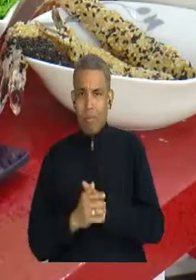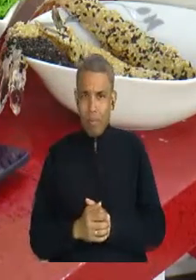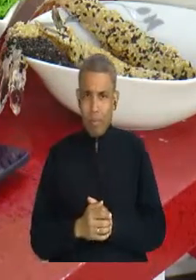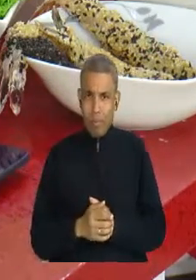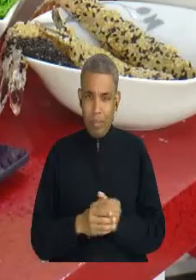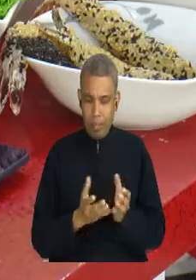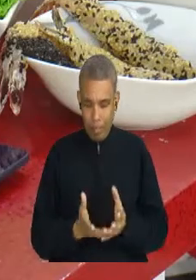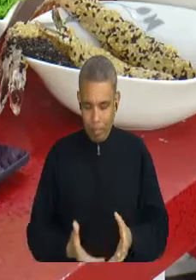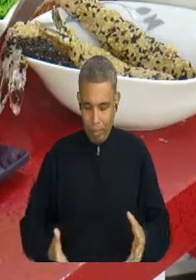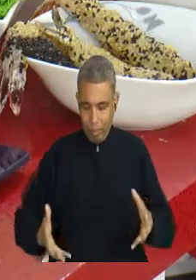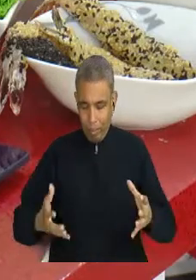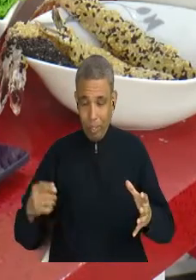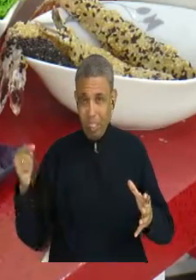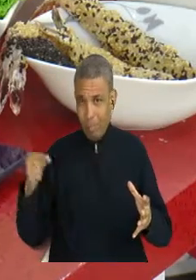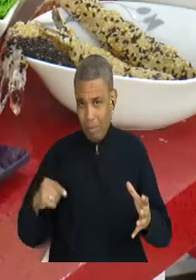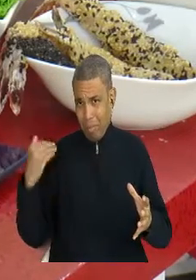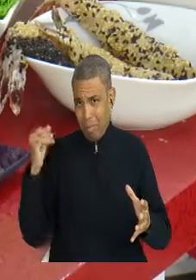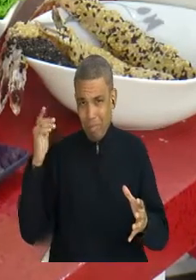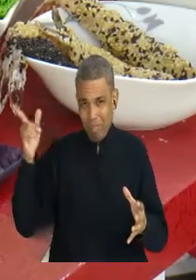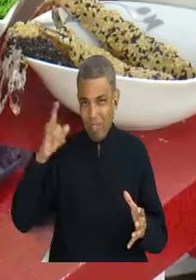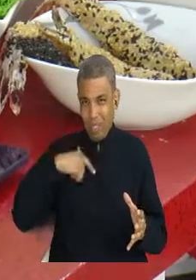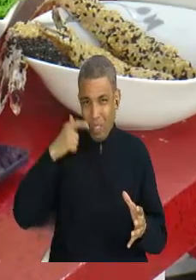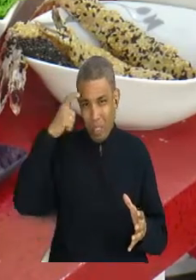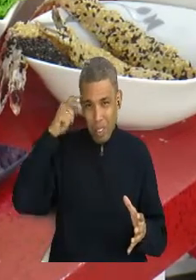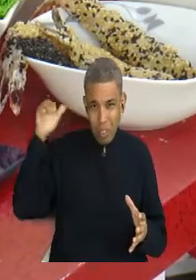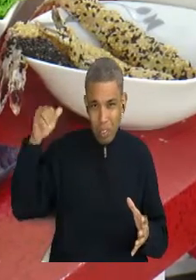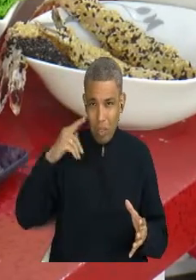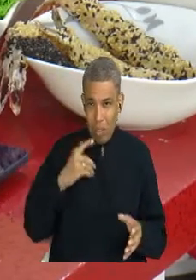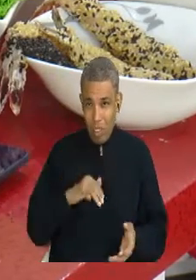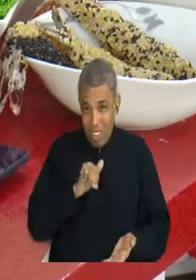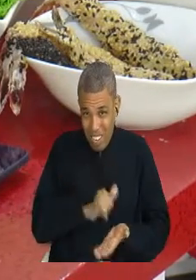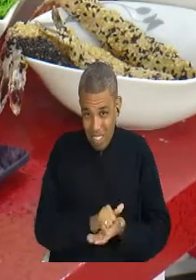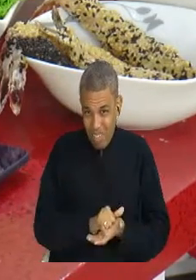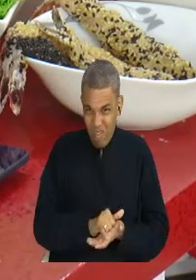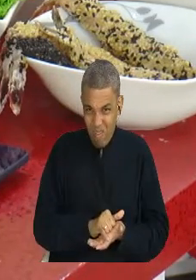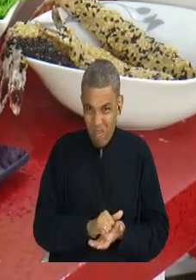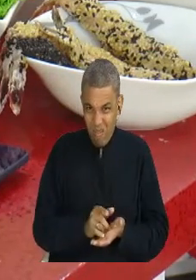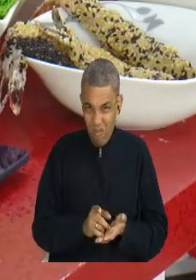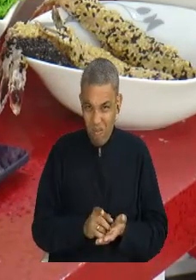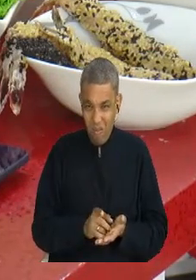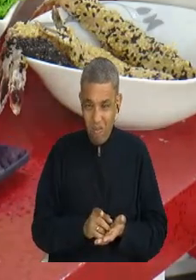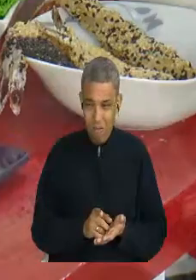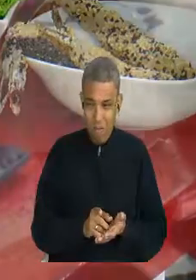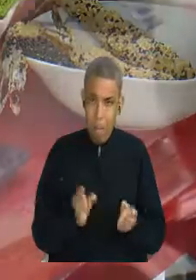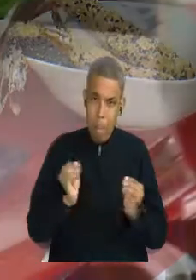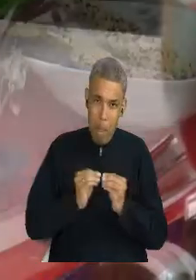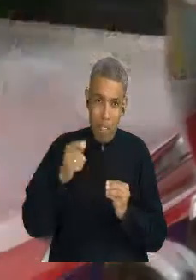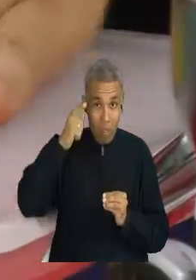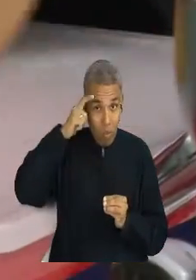esta... presentación. Esta presentación normalmente yo le agregaría un poquitico de leche de coco, crema de